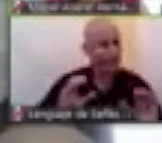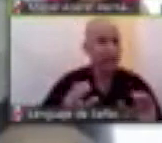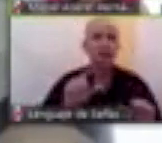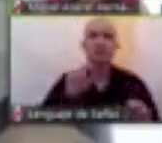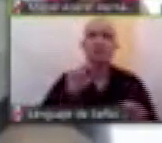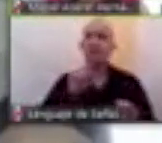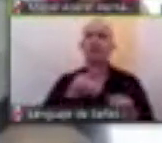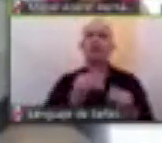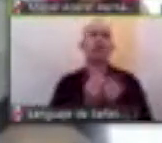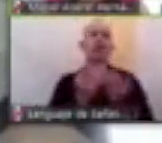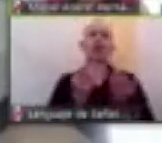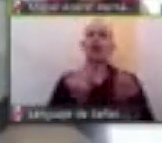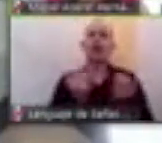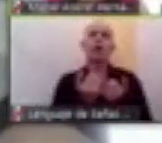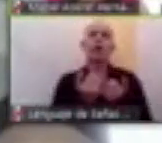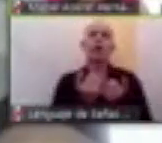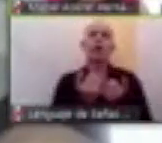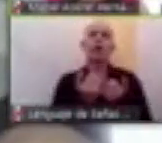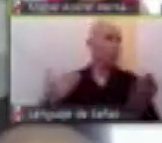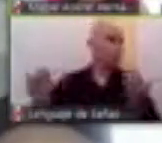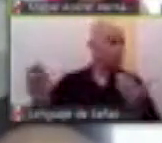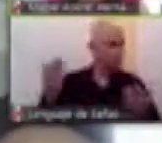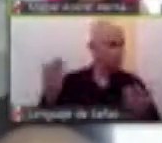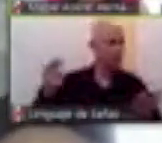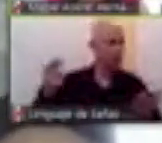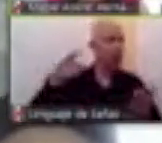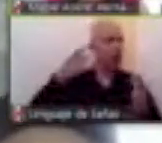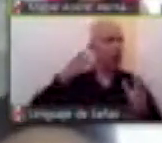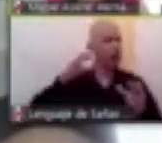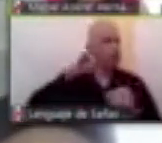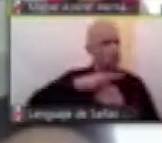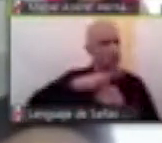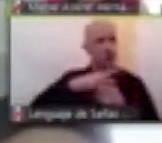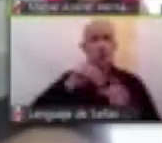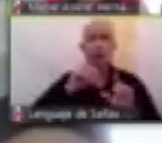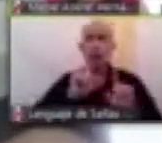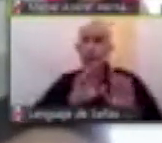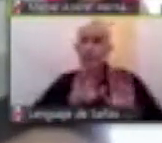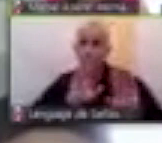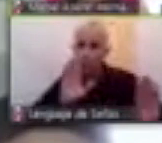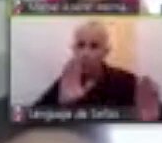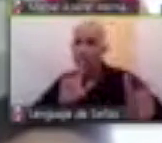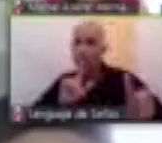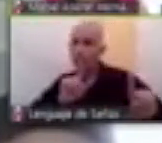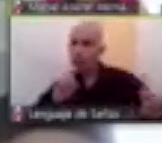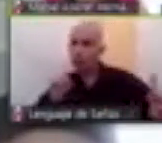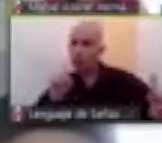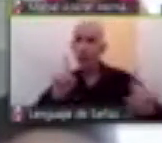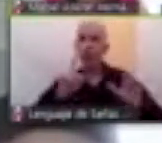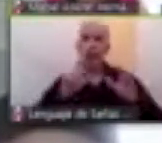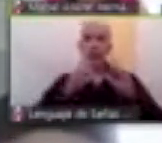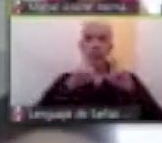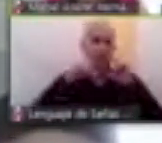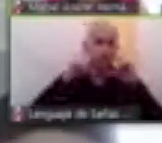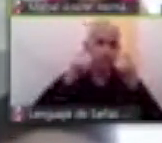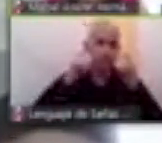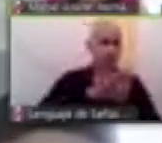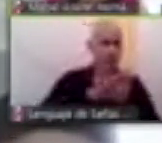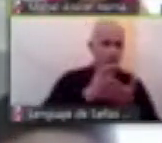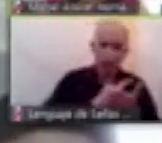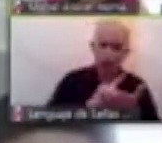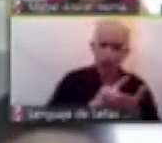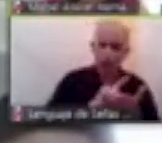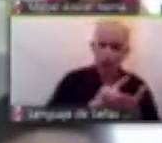que atraigan la participación ciudadana fomenten la discusión de ideas y preserven la salud de todos al mismo